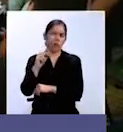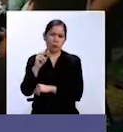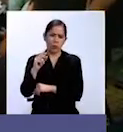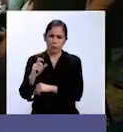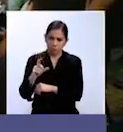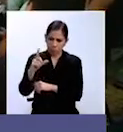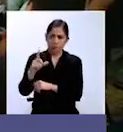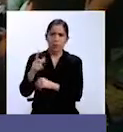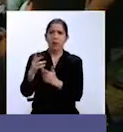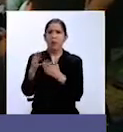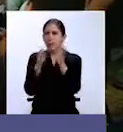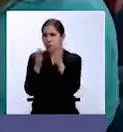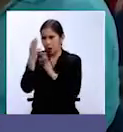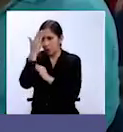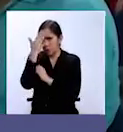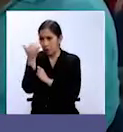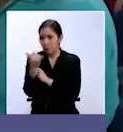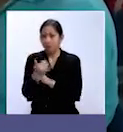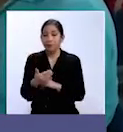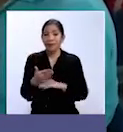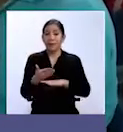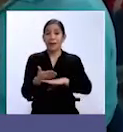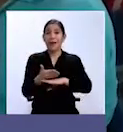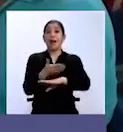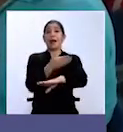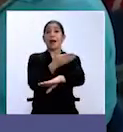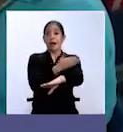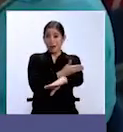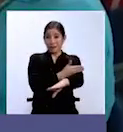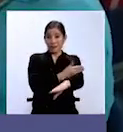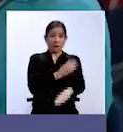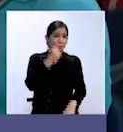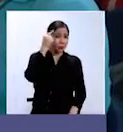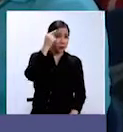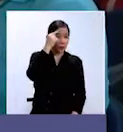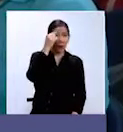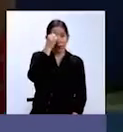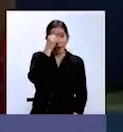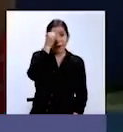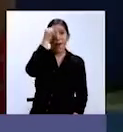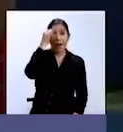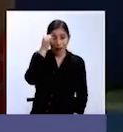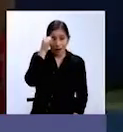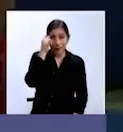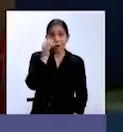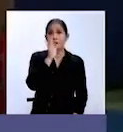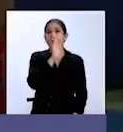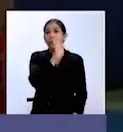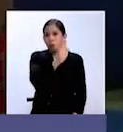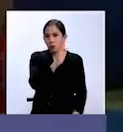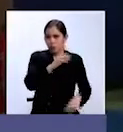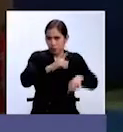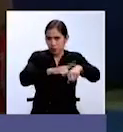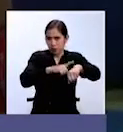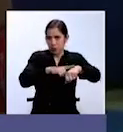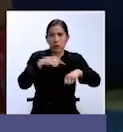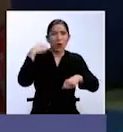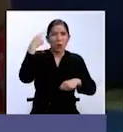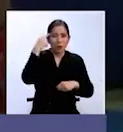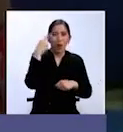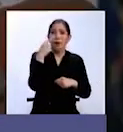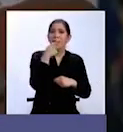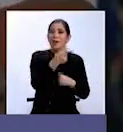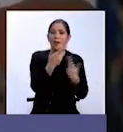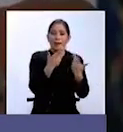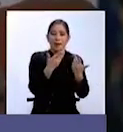Jeanine Áñez, que se ocupó en su caso de desmantelar al Instituto Nacional de Estadística a través de